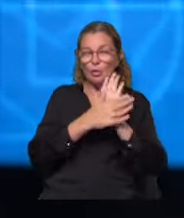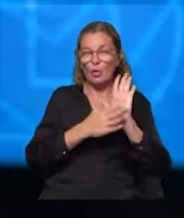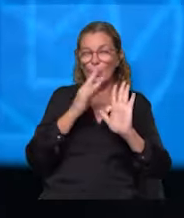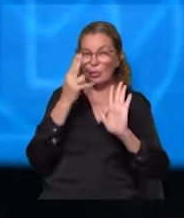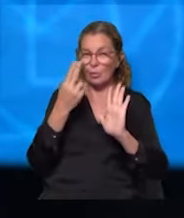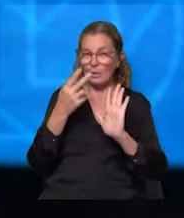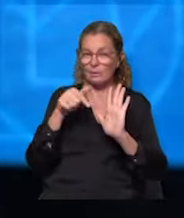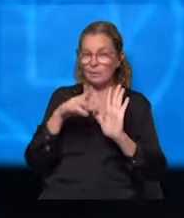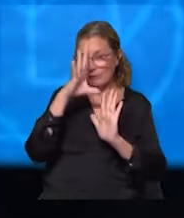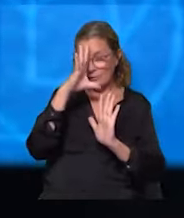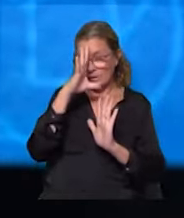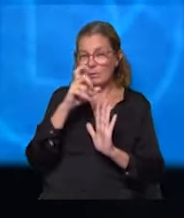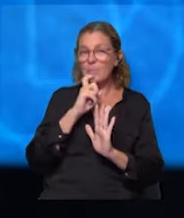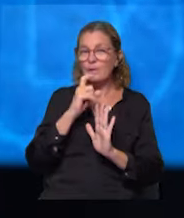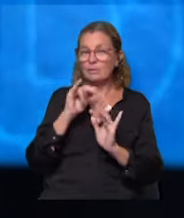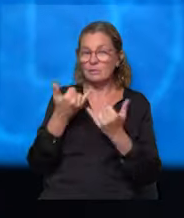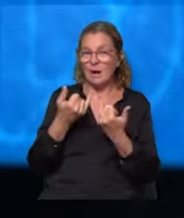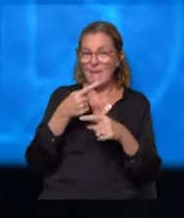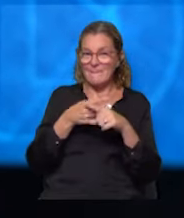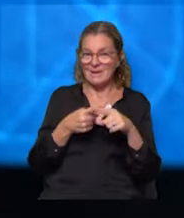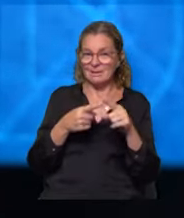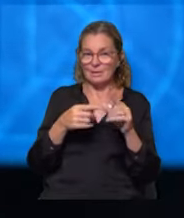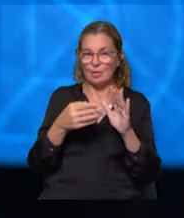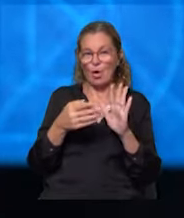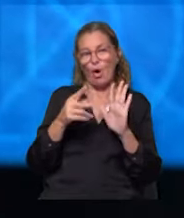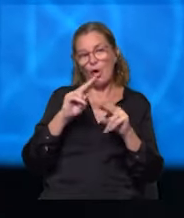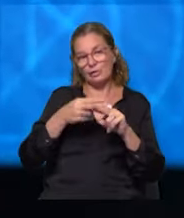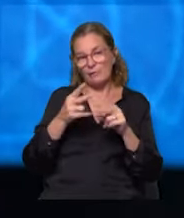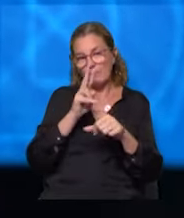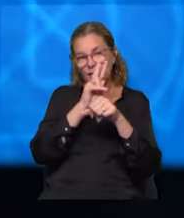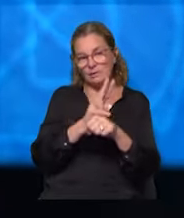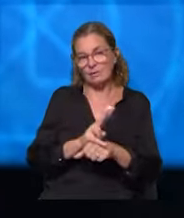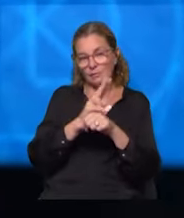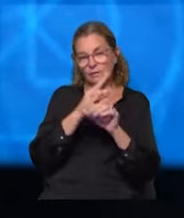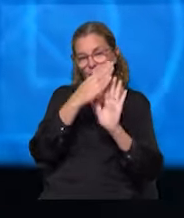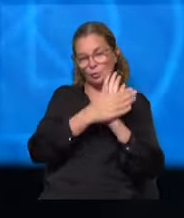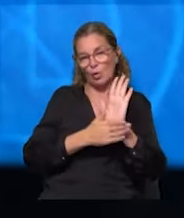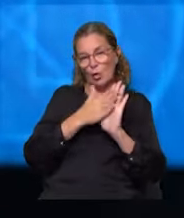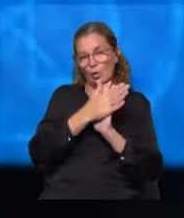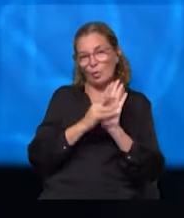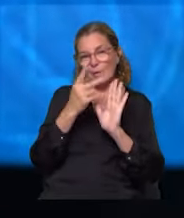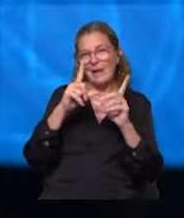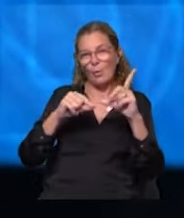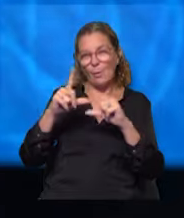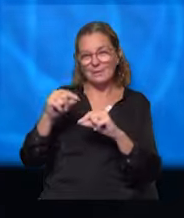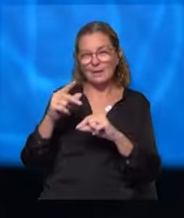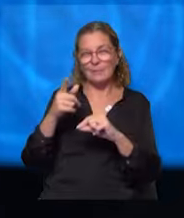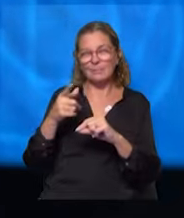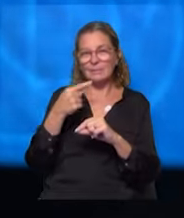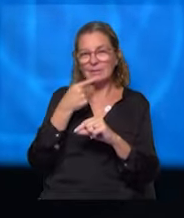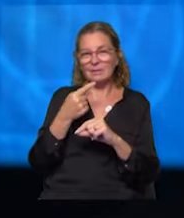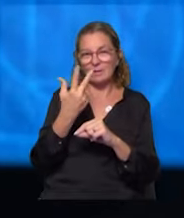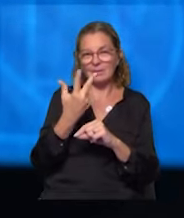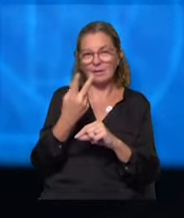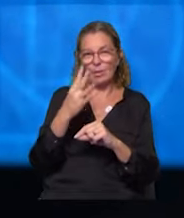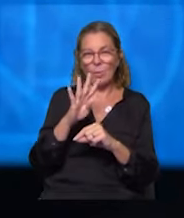ahora entre febrero y marzo ya llevamos medio país nuevamente recorrido y creo que en general las encuestas también marcan que hay tres